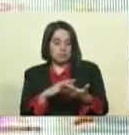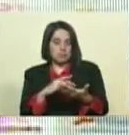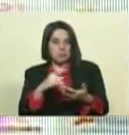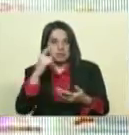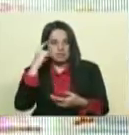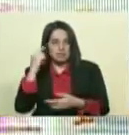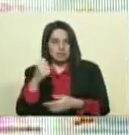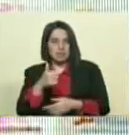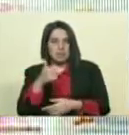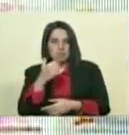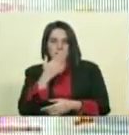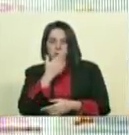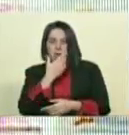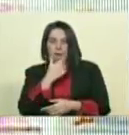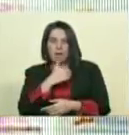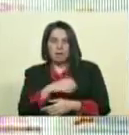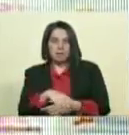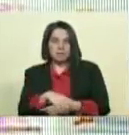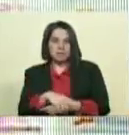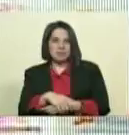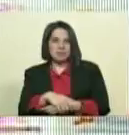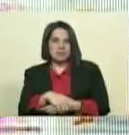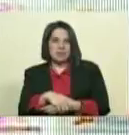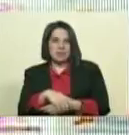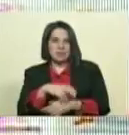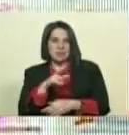Si desde los 3, 4, 5, 10 años,